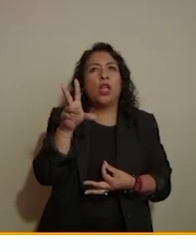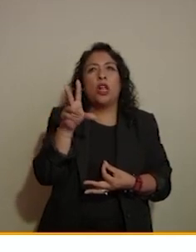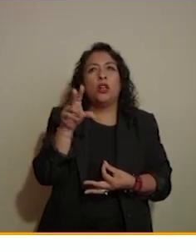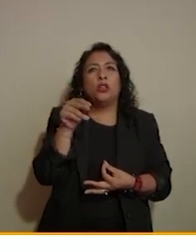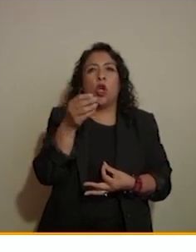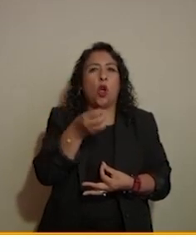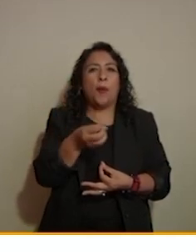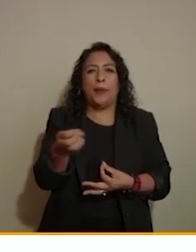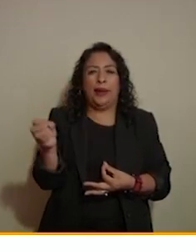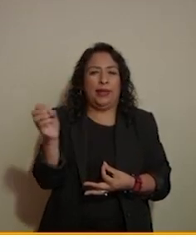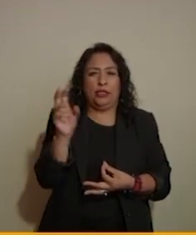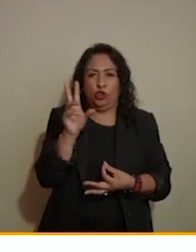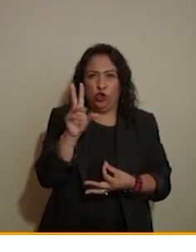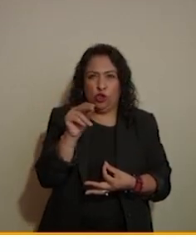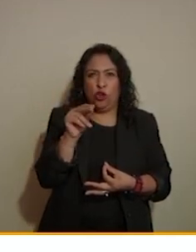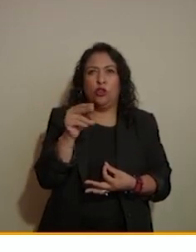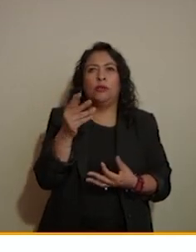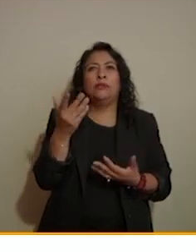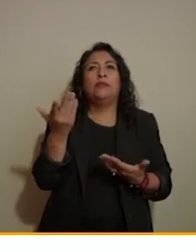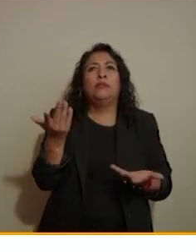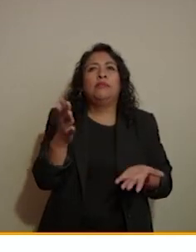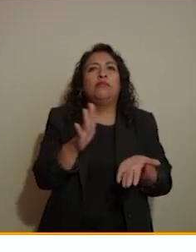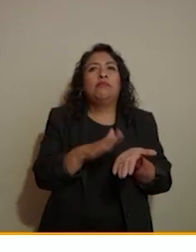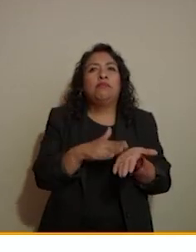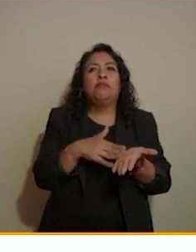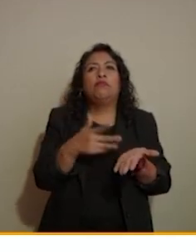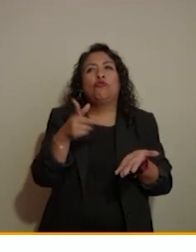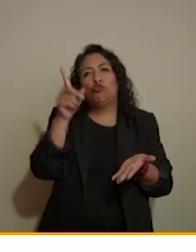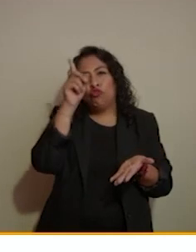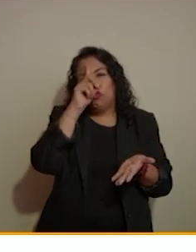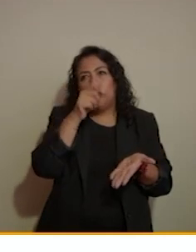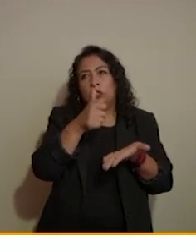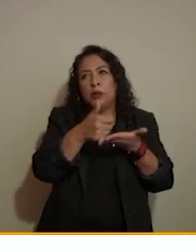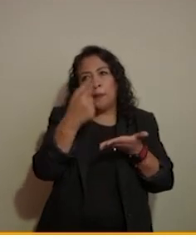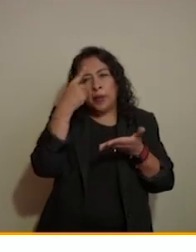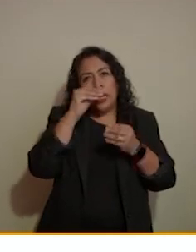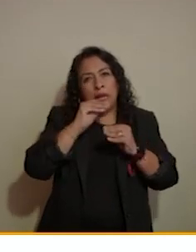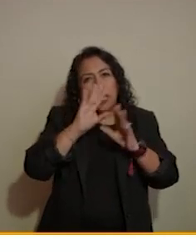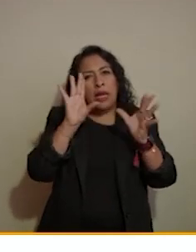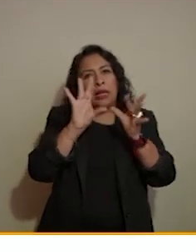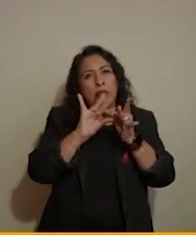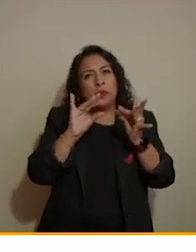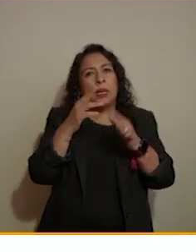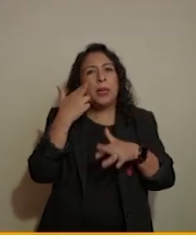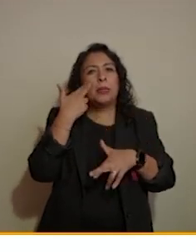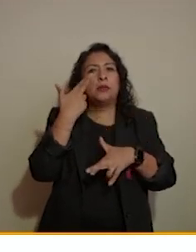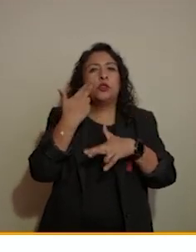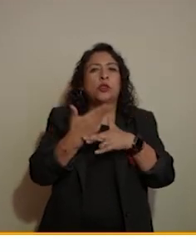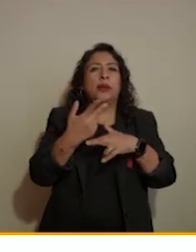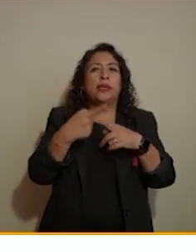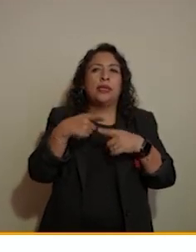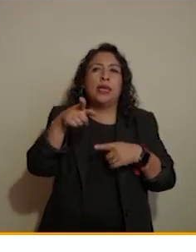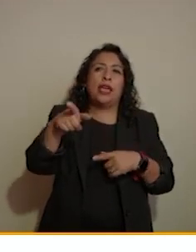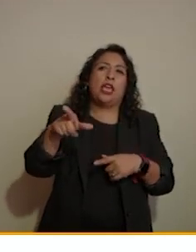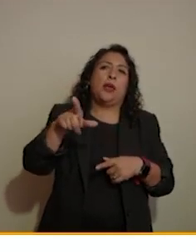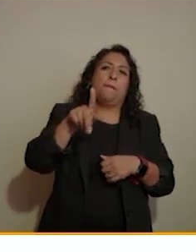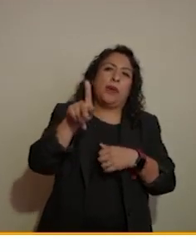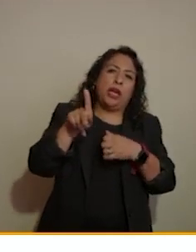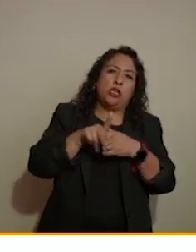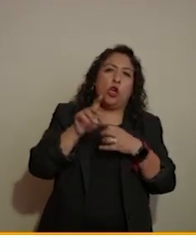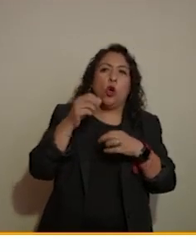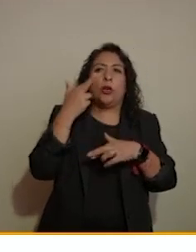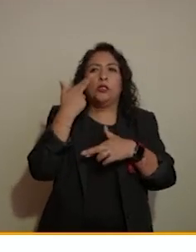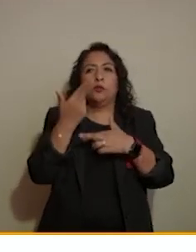una obligación, es un documento orientador para clarificar las responsabilidades de los estados, las responsabilidades de